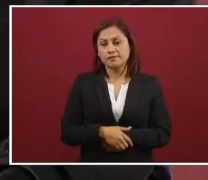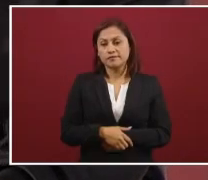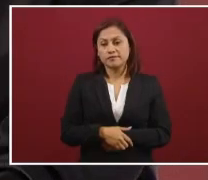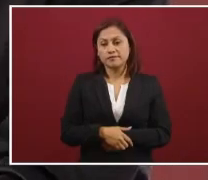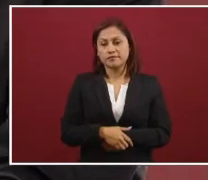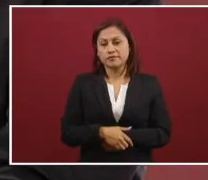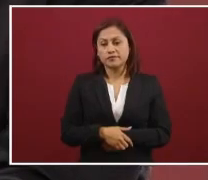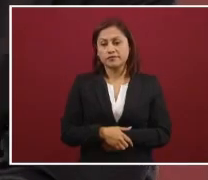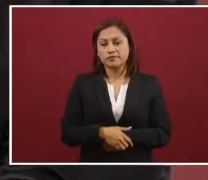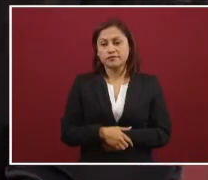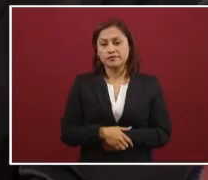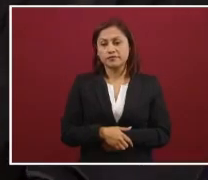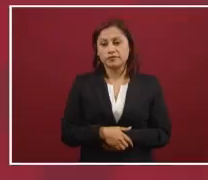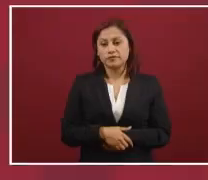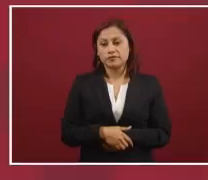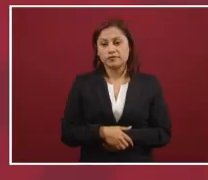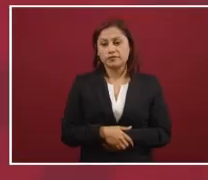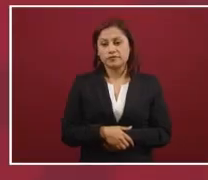de